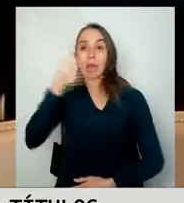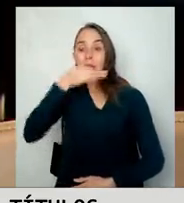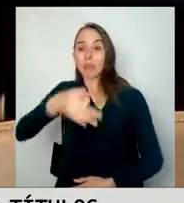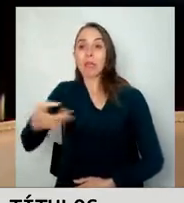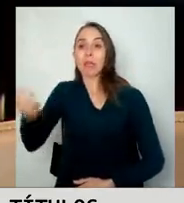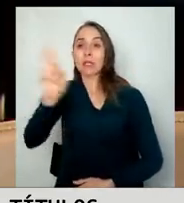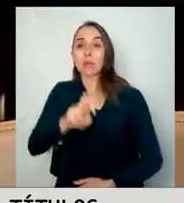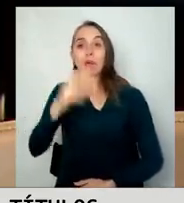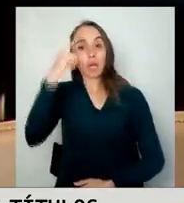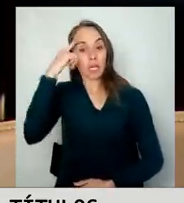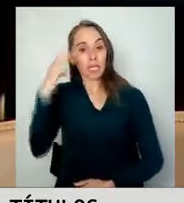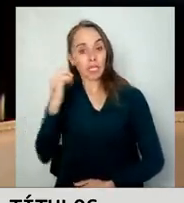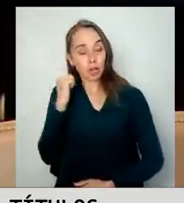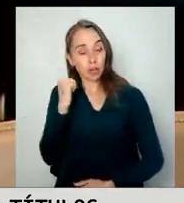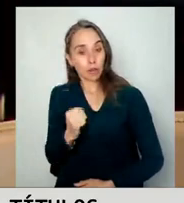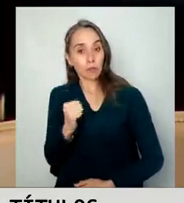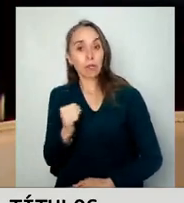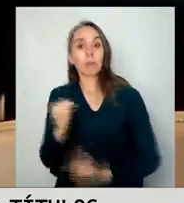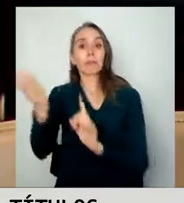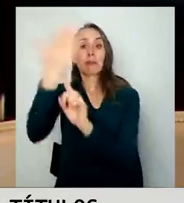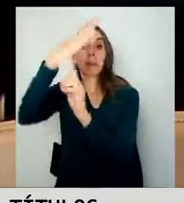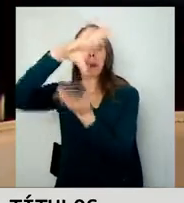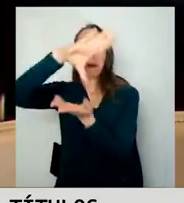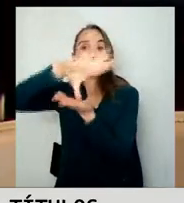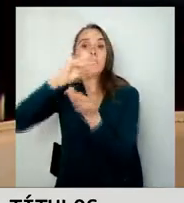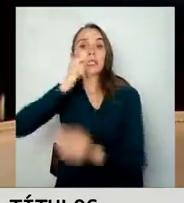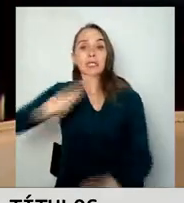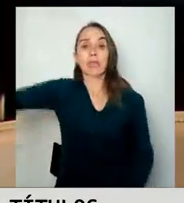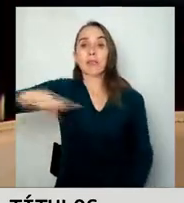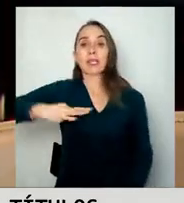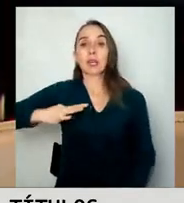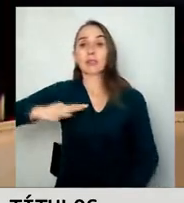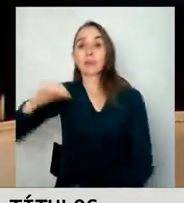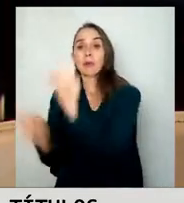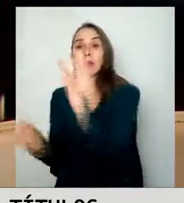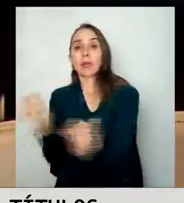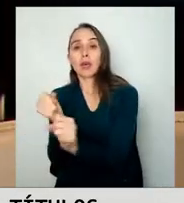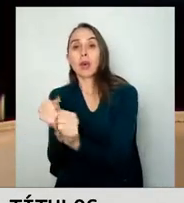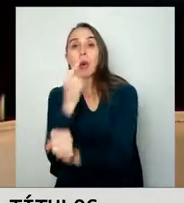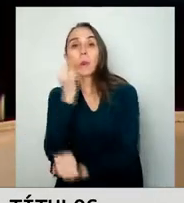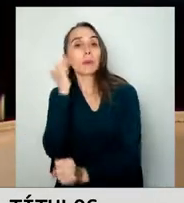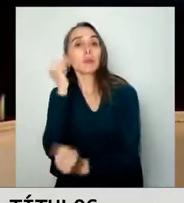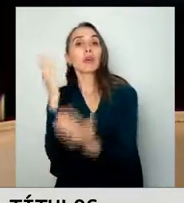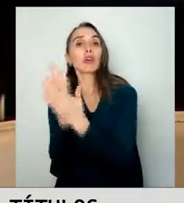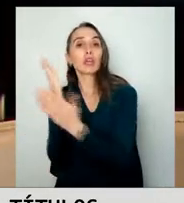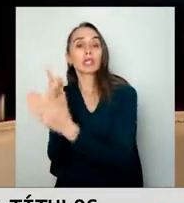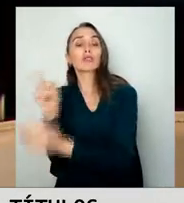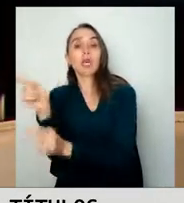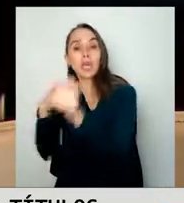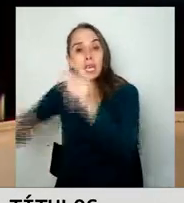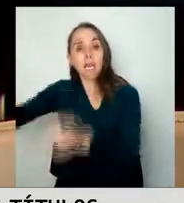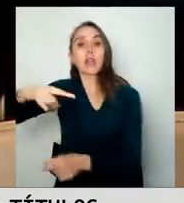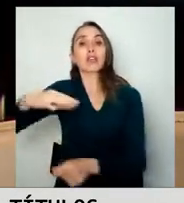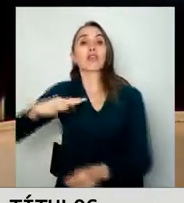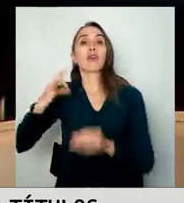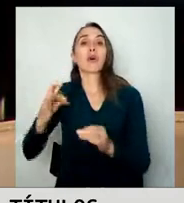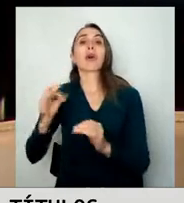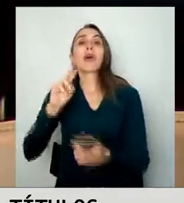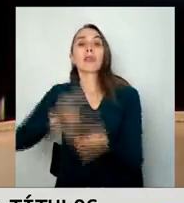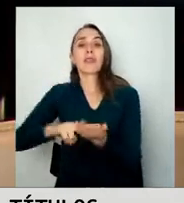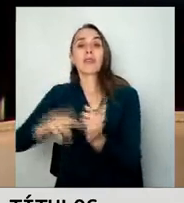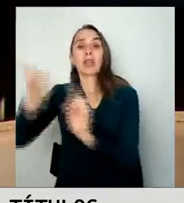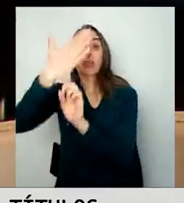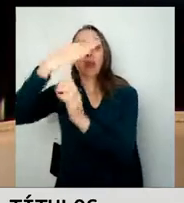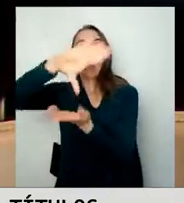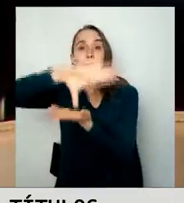firmemente que la patria es nuestro pueblo son los trabajadores son las y los estudiantes y el verdadero Patriotismo es hacerle justicia